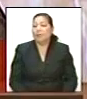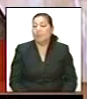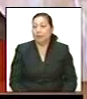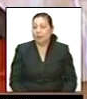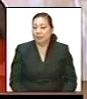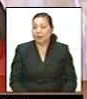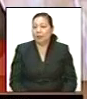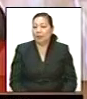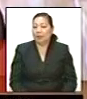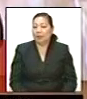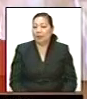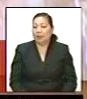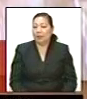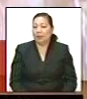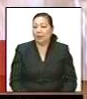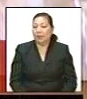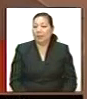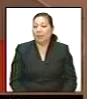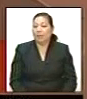¿no?